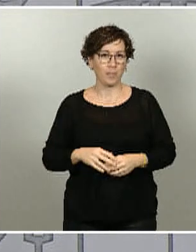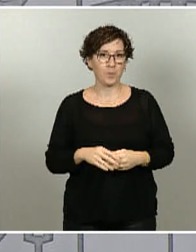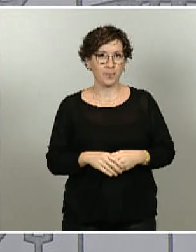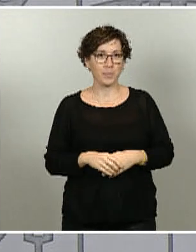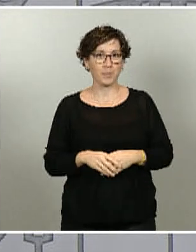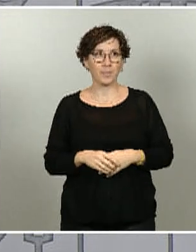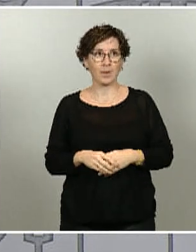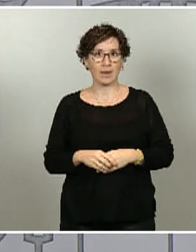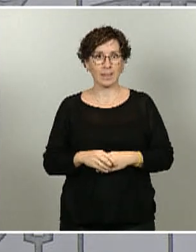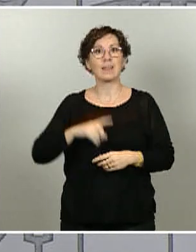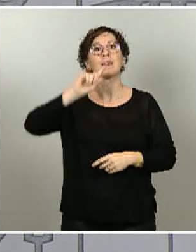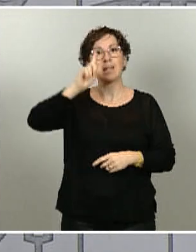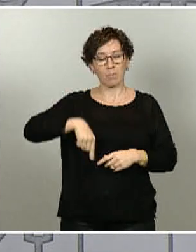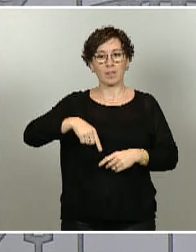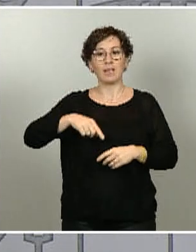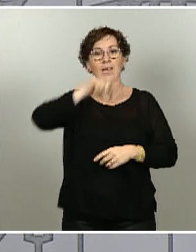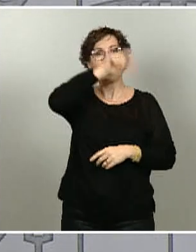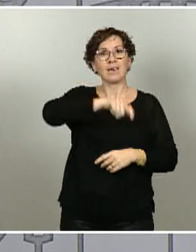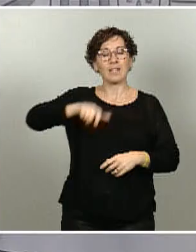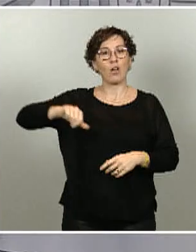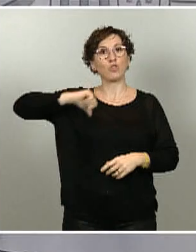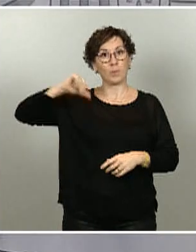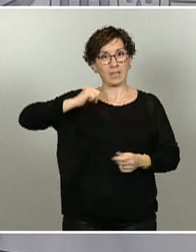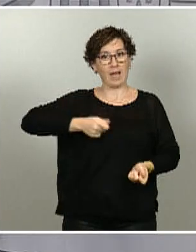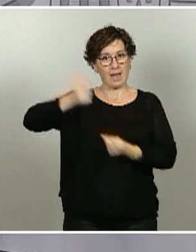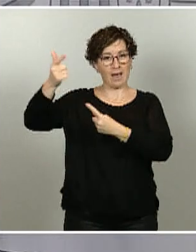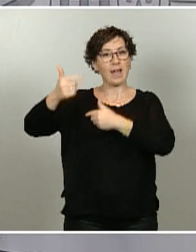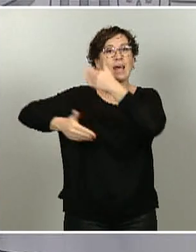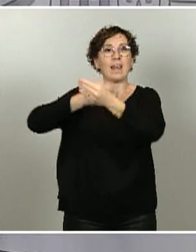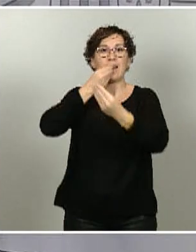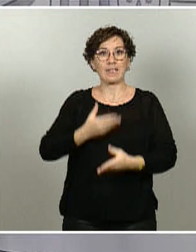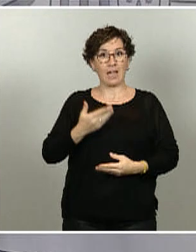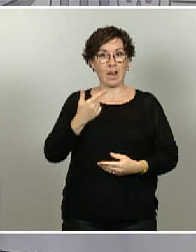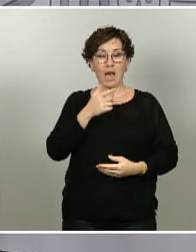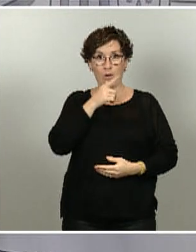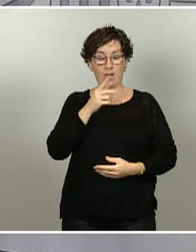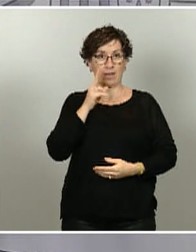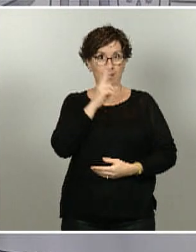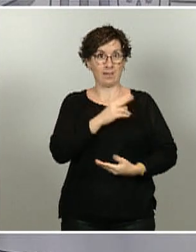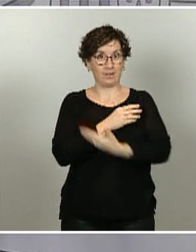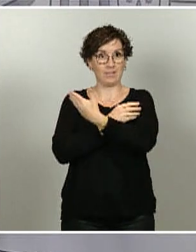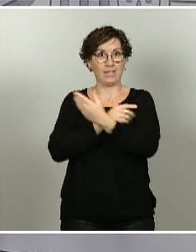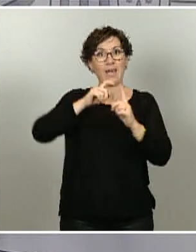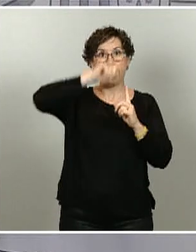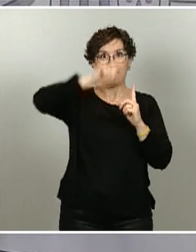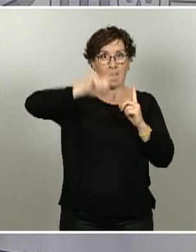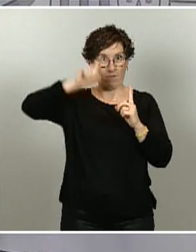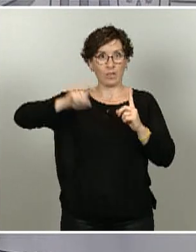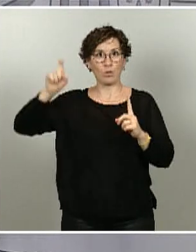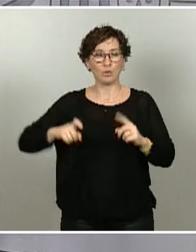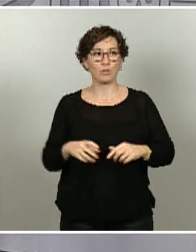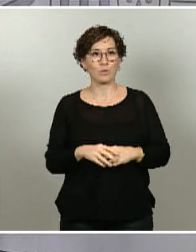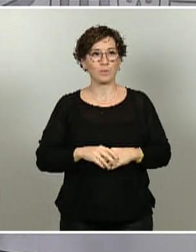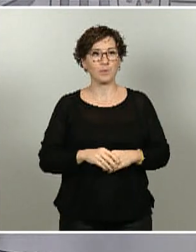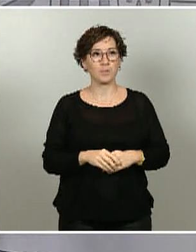de los hospitalizados. Me van a poner unos gráficos, si no hay problema. Exacto, aquí estamos viendo